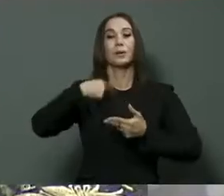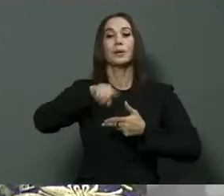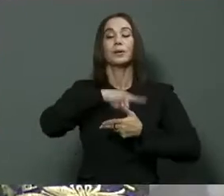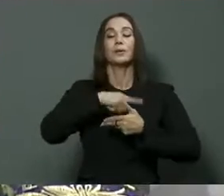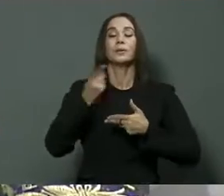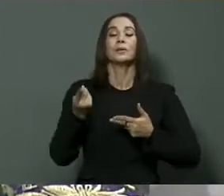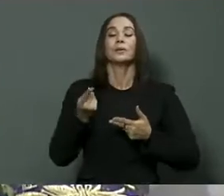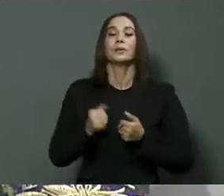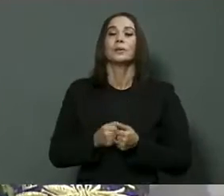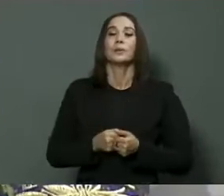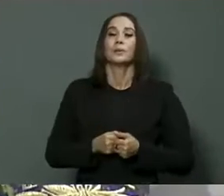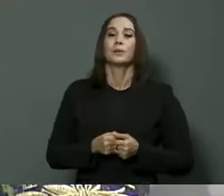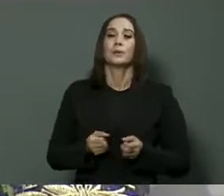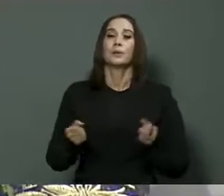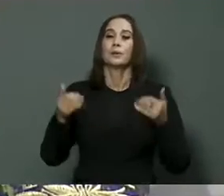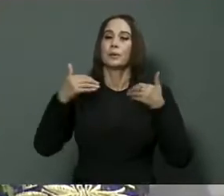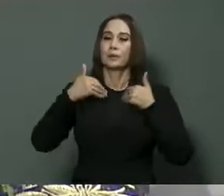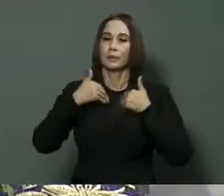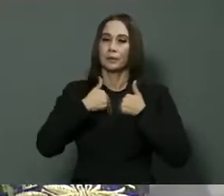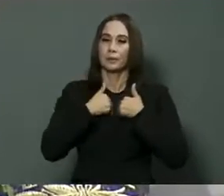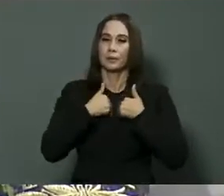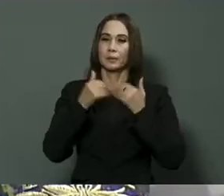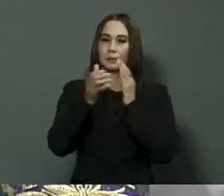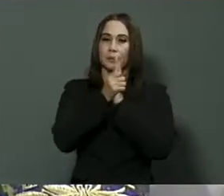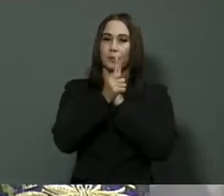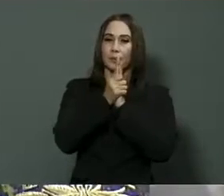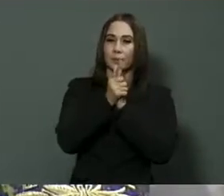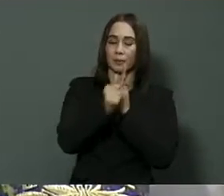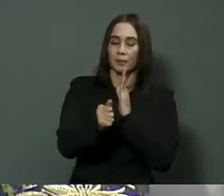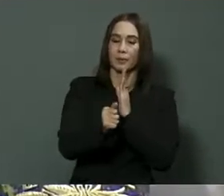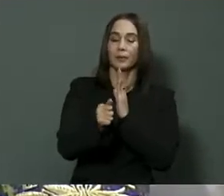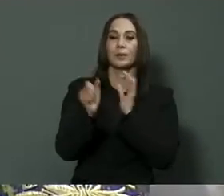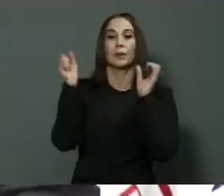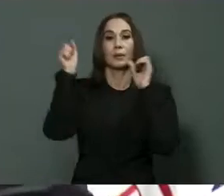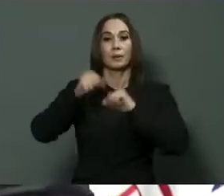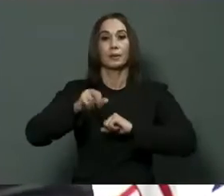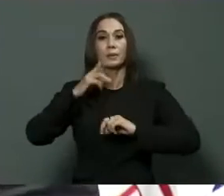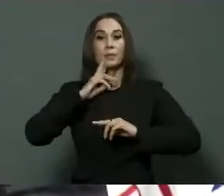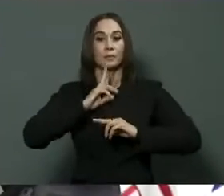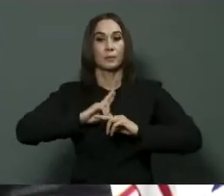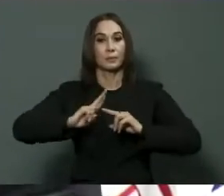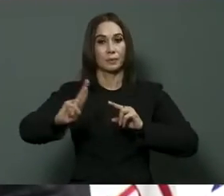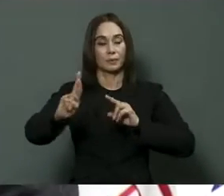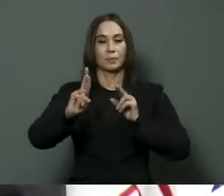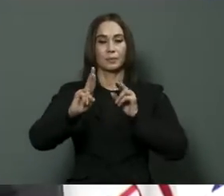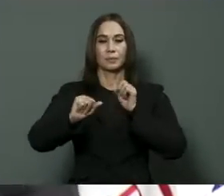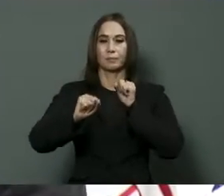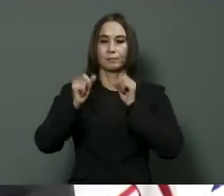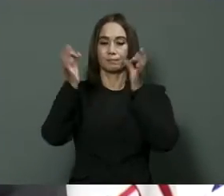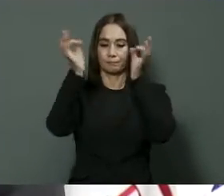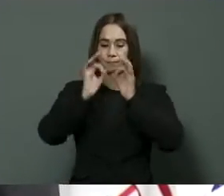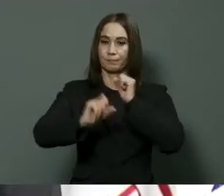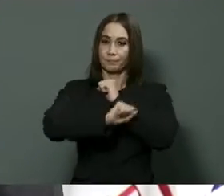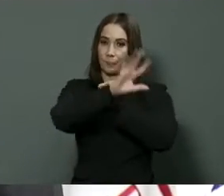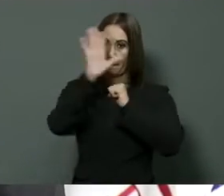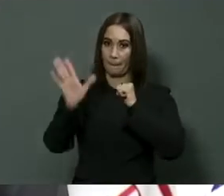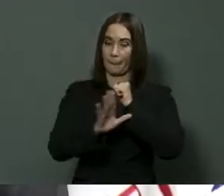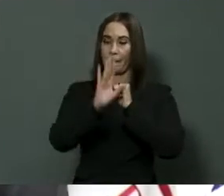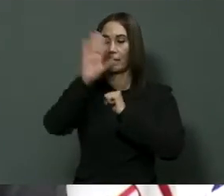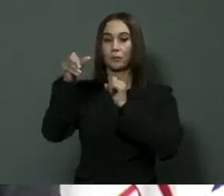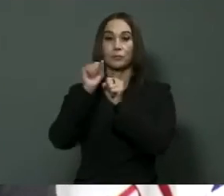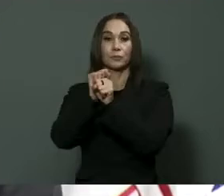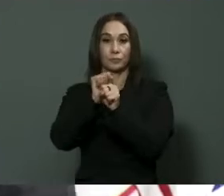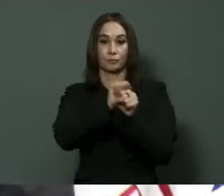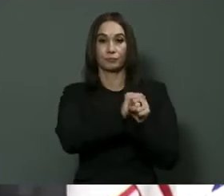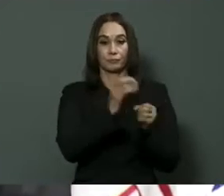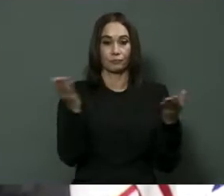nosotros tengamos la capacidad de responder con claridad cada una de nuestras acciones